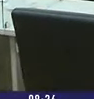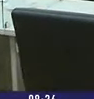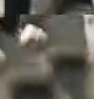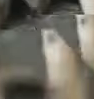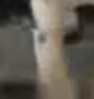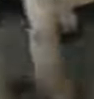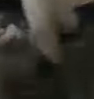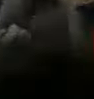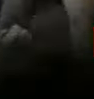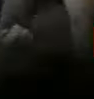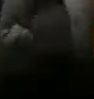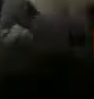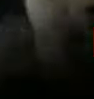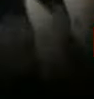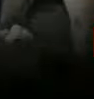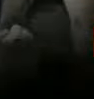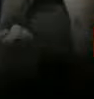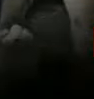Cadena.